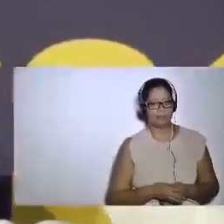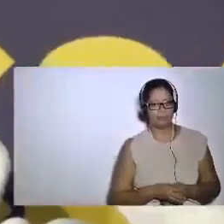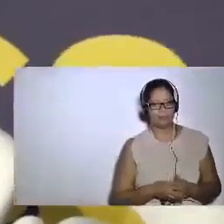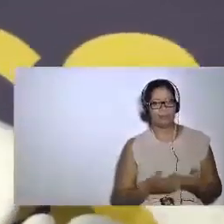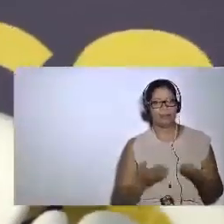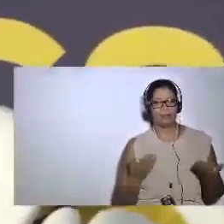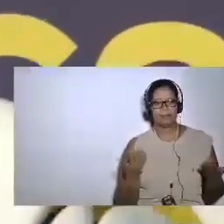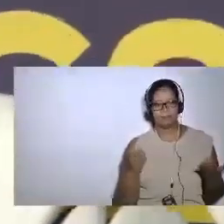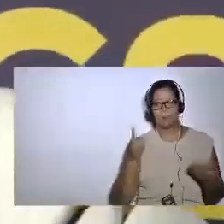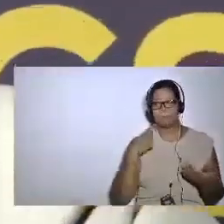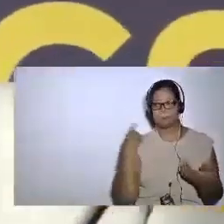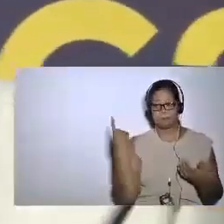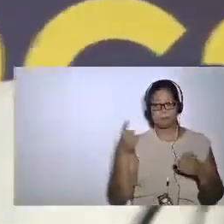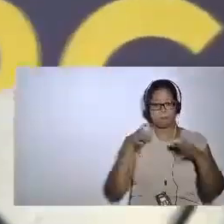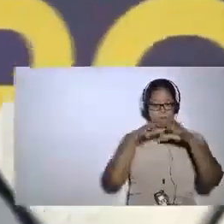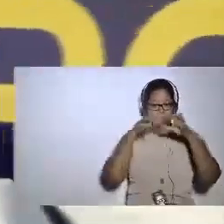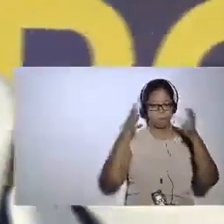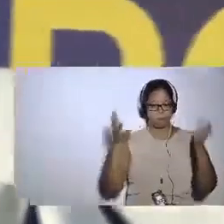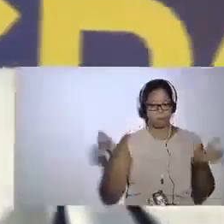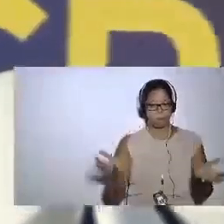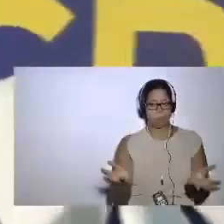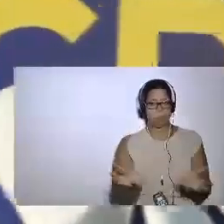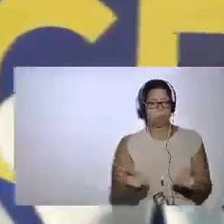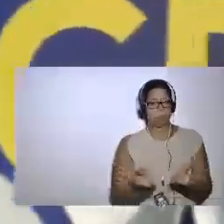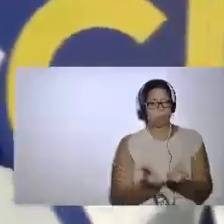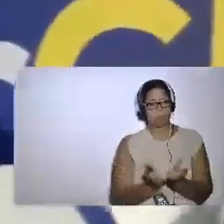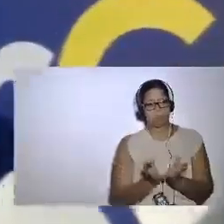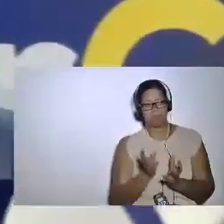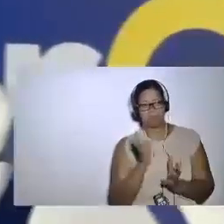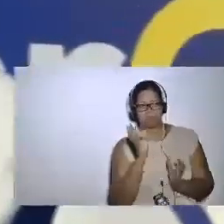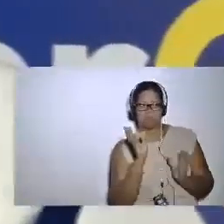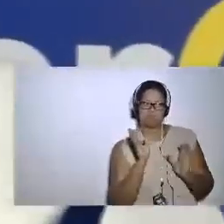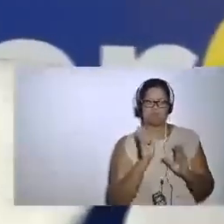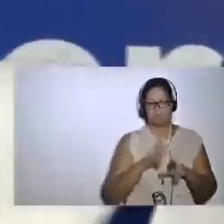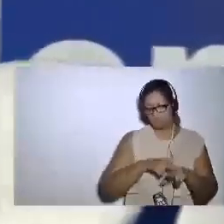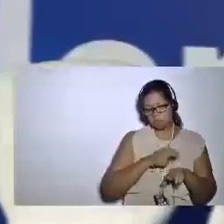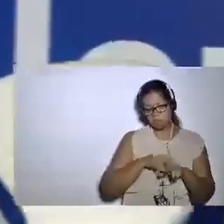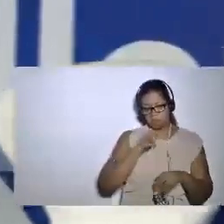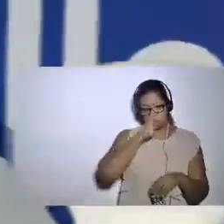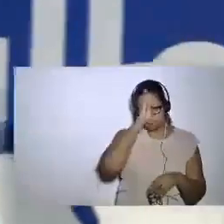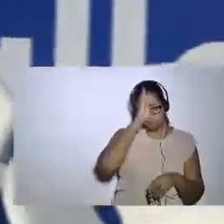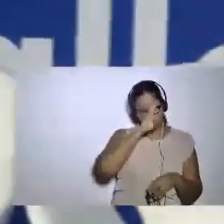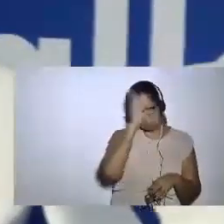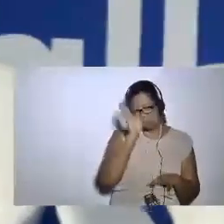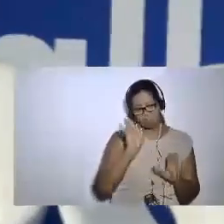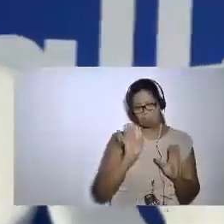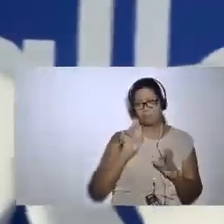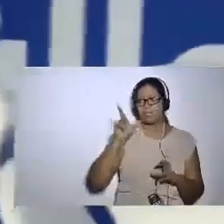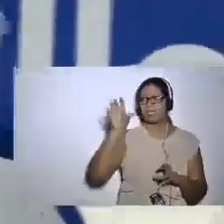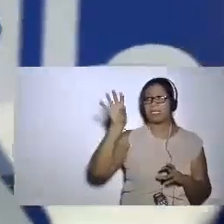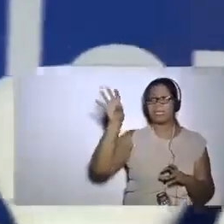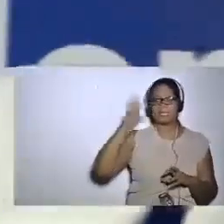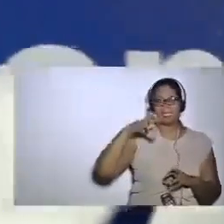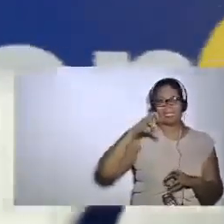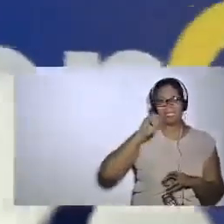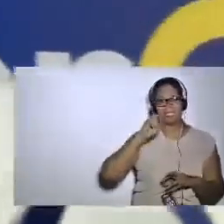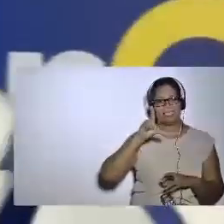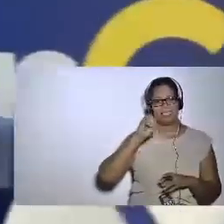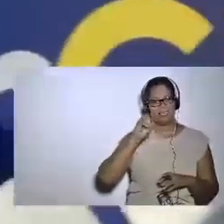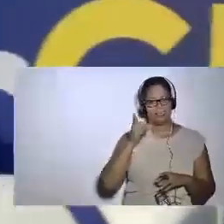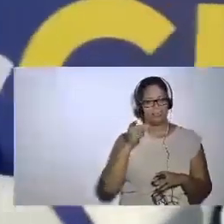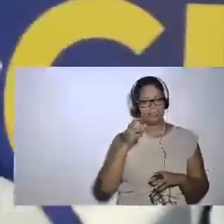que en el mundo están algo, es una combinación relativamente clásica, conservadora, por lo menos en